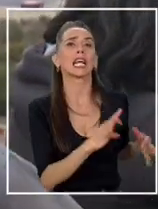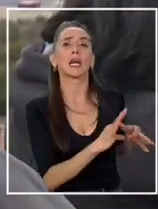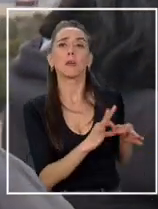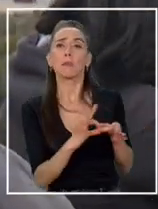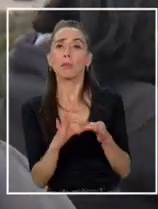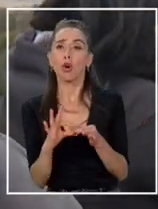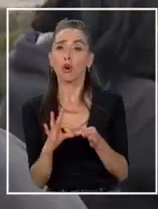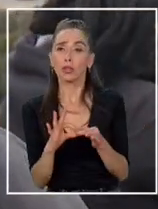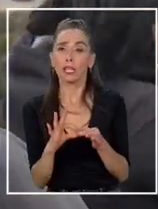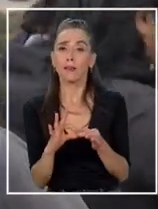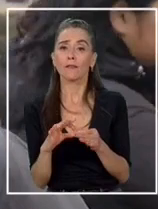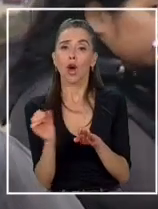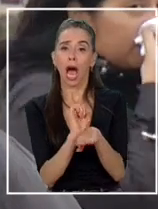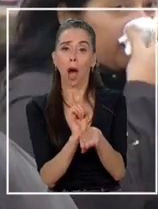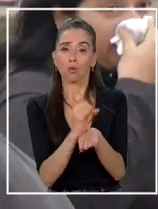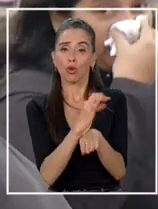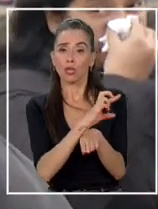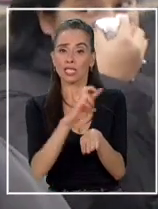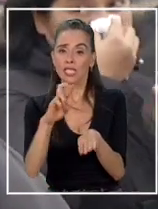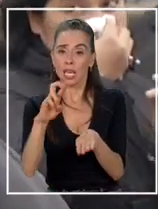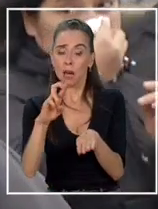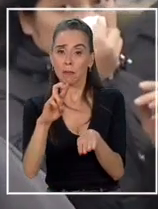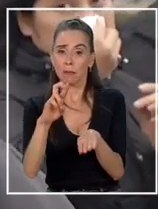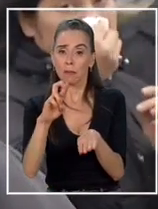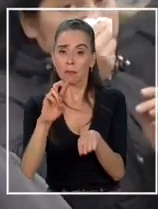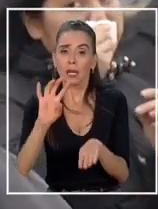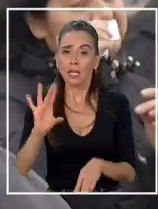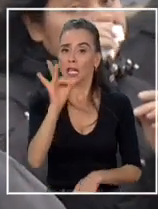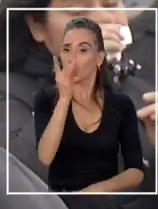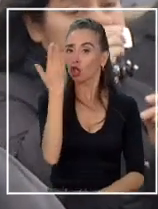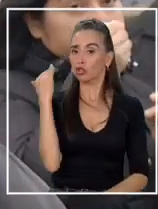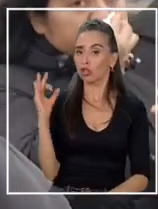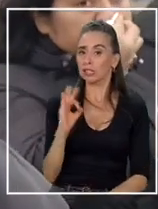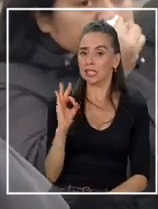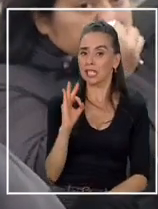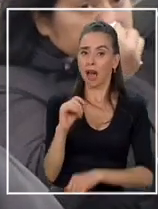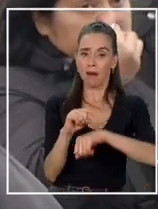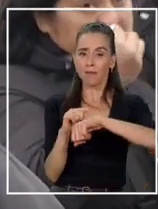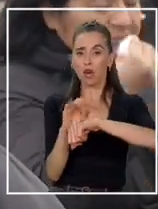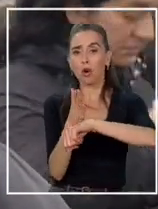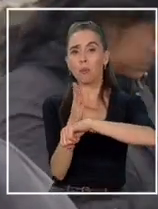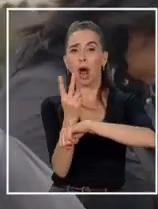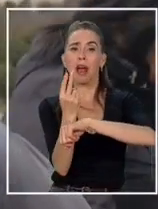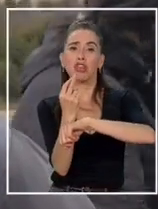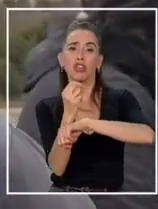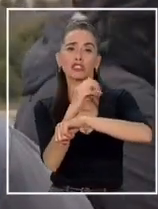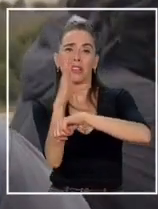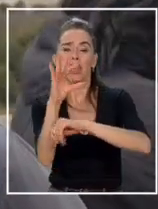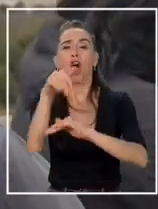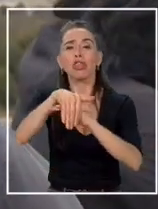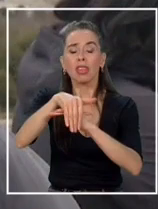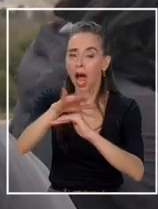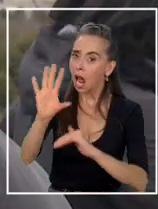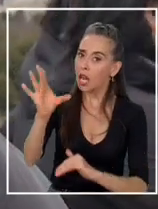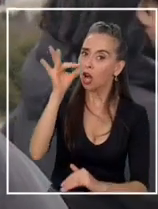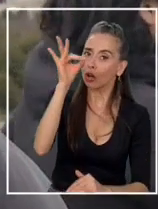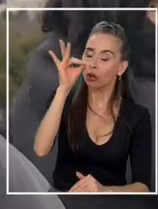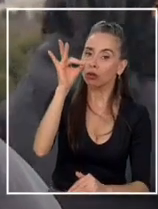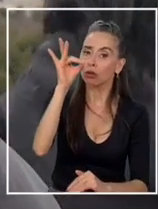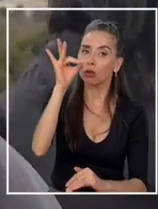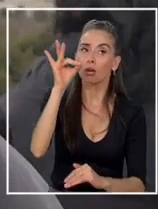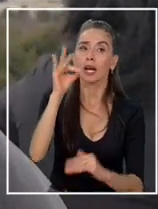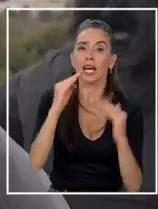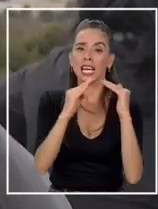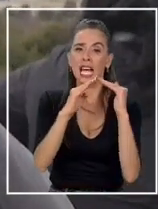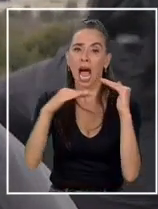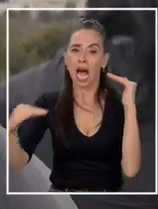que el jeep de ella apareció el día sábado a mediodía o dentro de la tarde a las afueras de